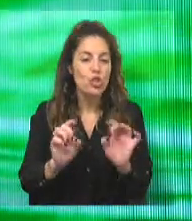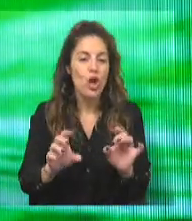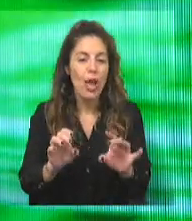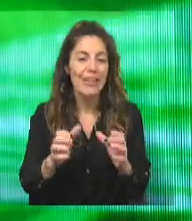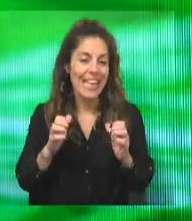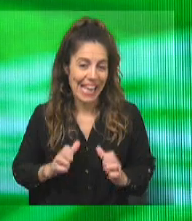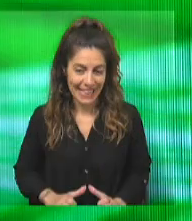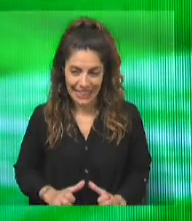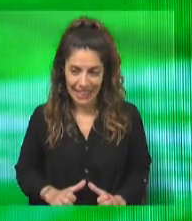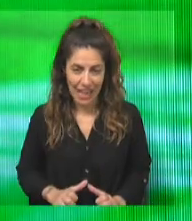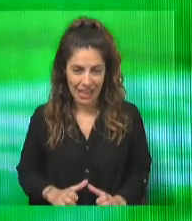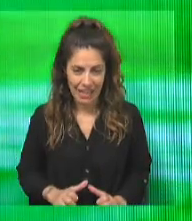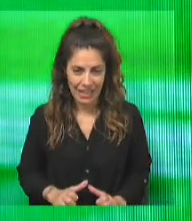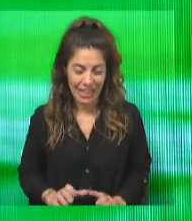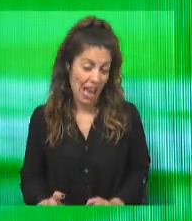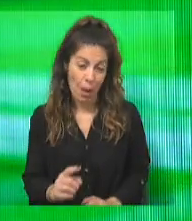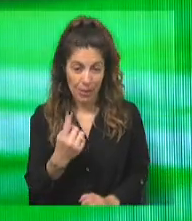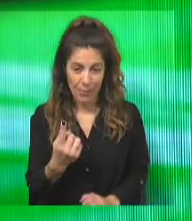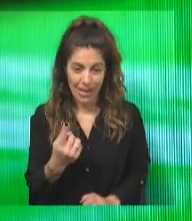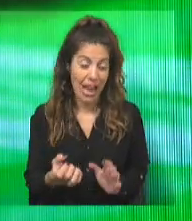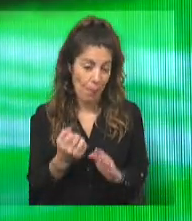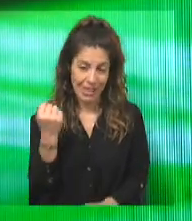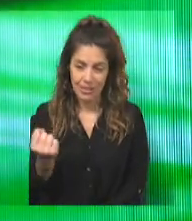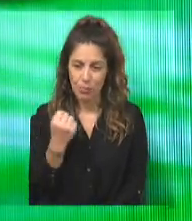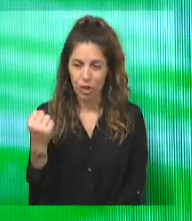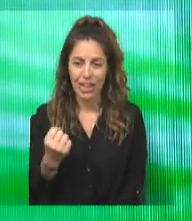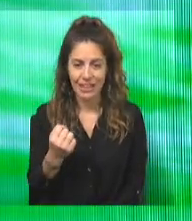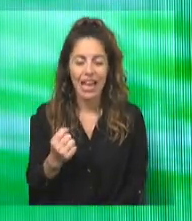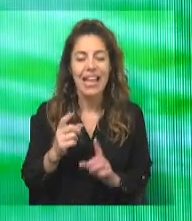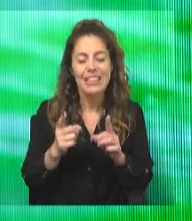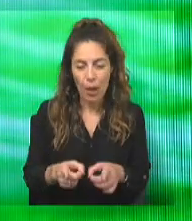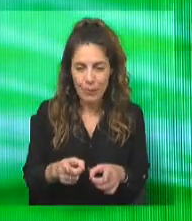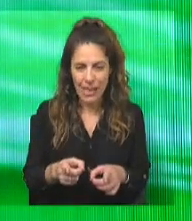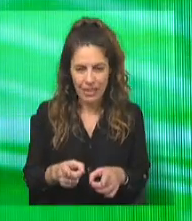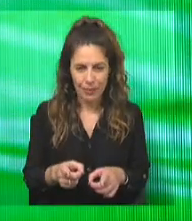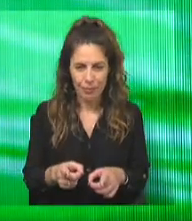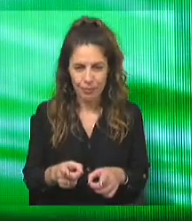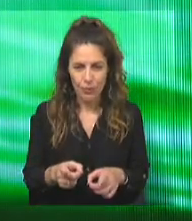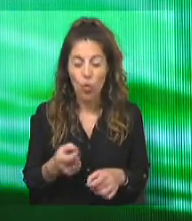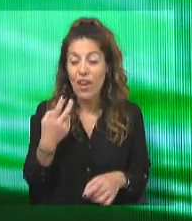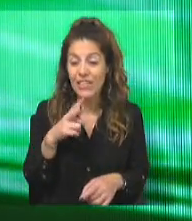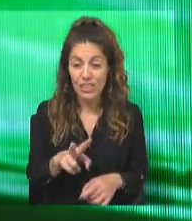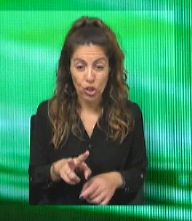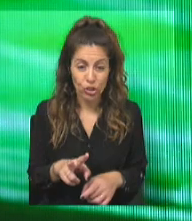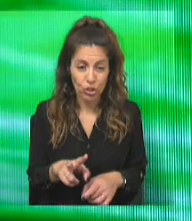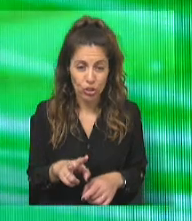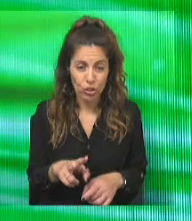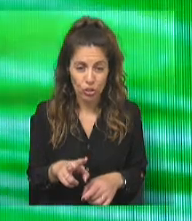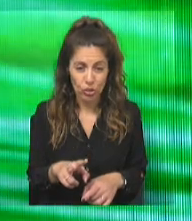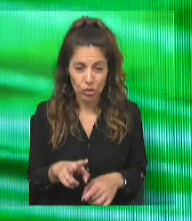ética que es la la la primera la más importante sino también eh una visión